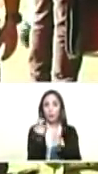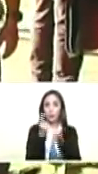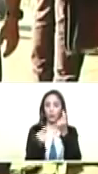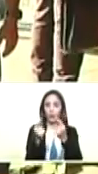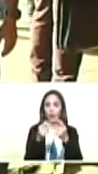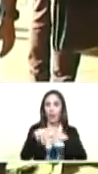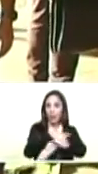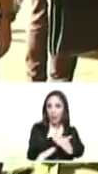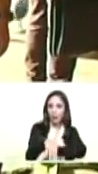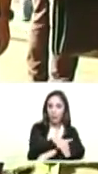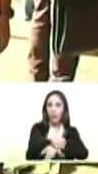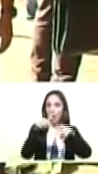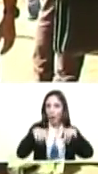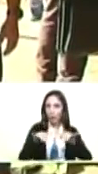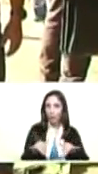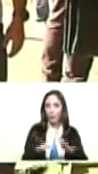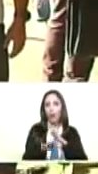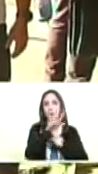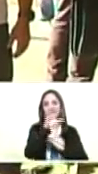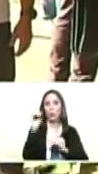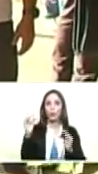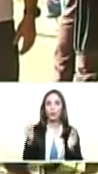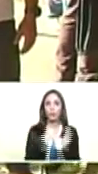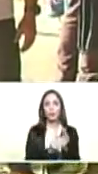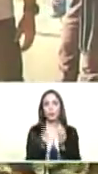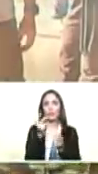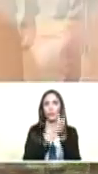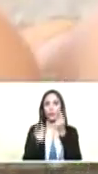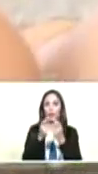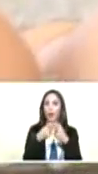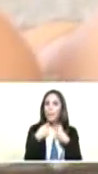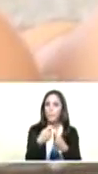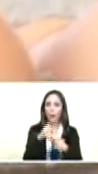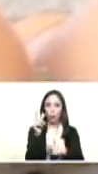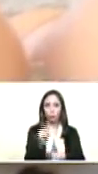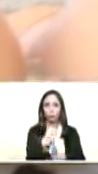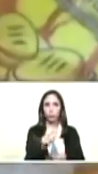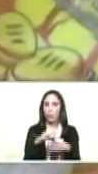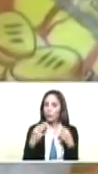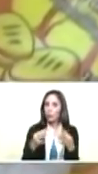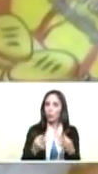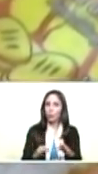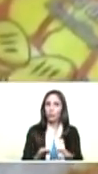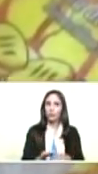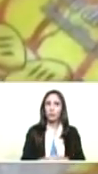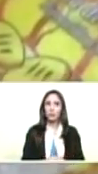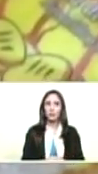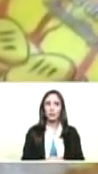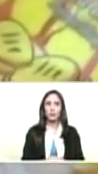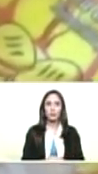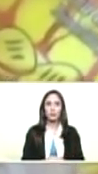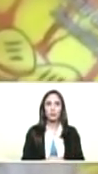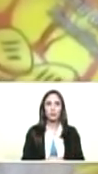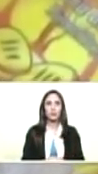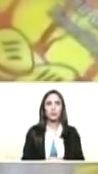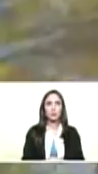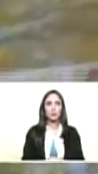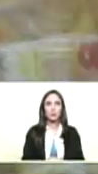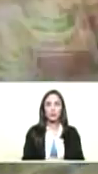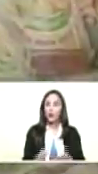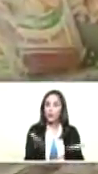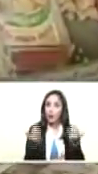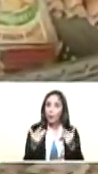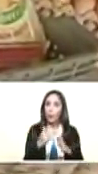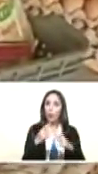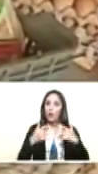mercado especulativo. Aquí lo vendemos en 50 mil bolívares. O sea, precio para combatir esa especulación y combatir la guerra económica. Hay que ir creando las